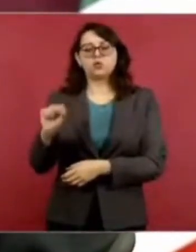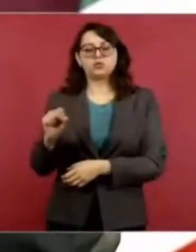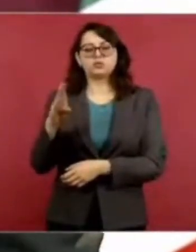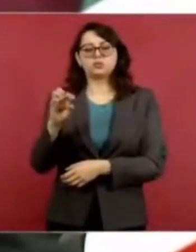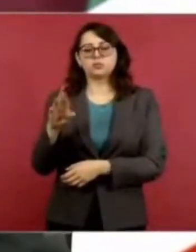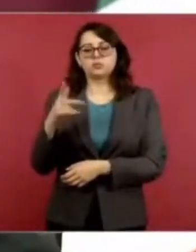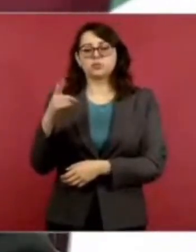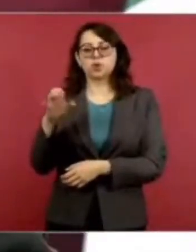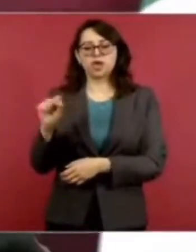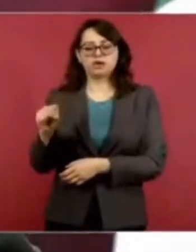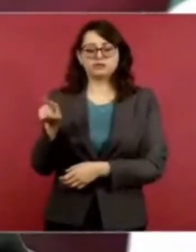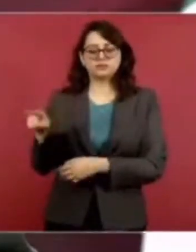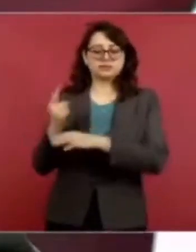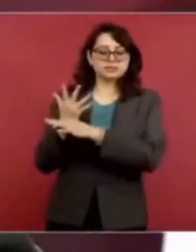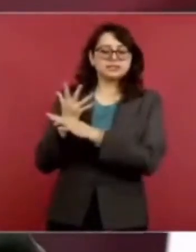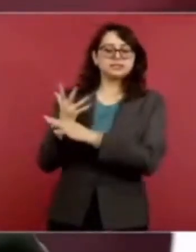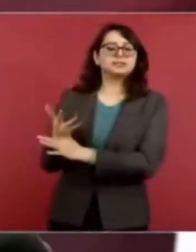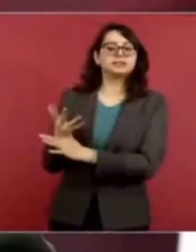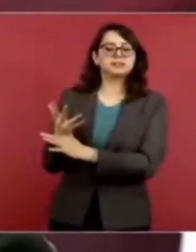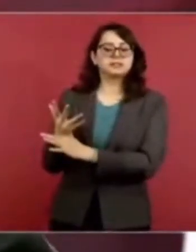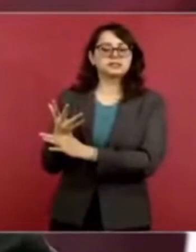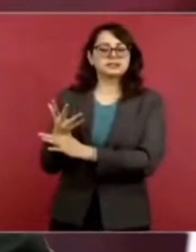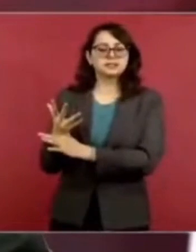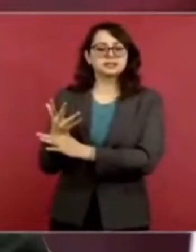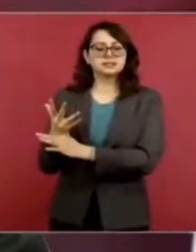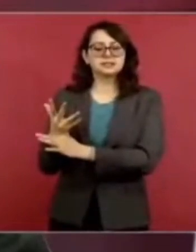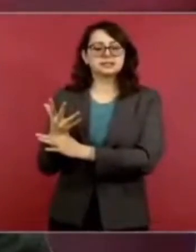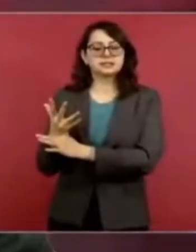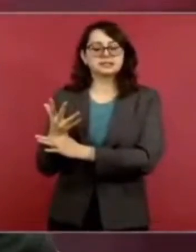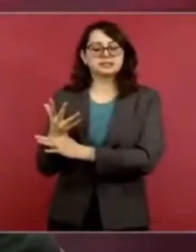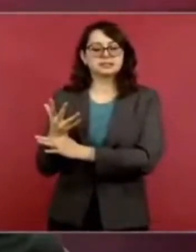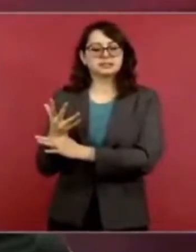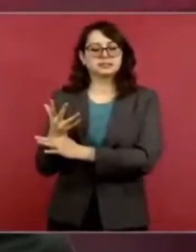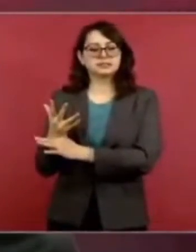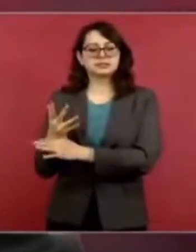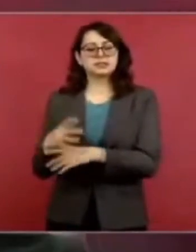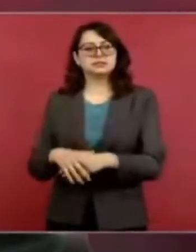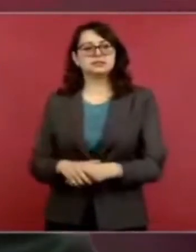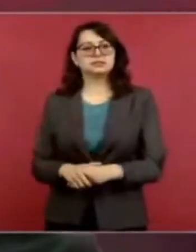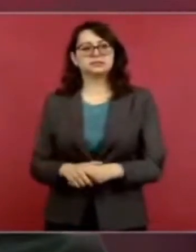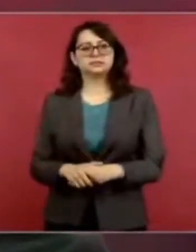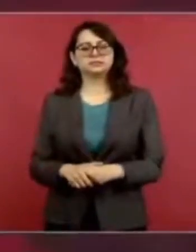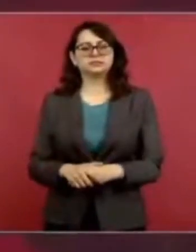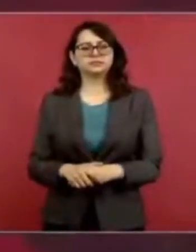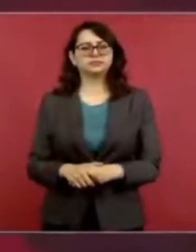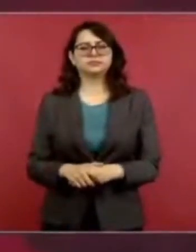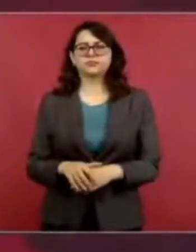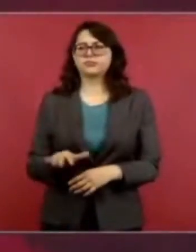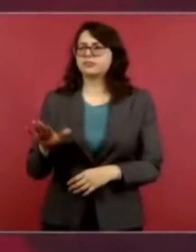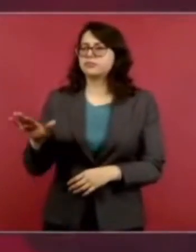José Luis Borges decía, maestro, le preguntaron una ocasión,